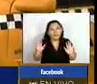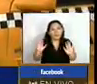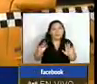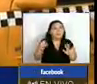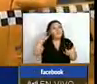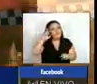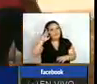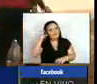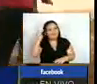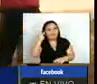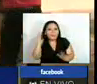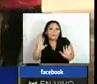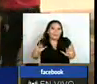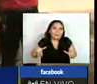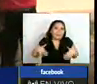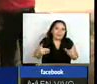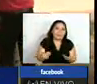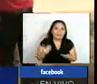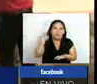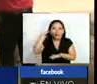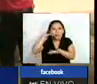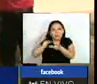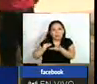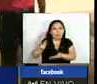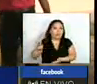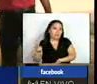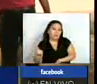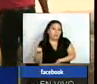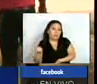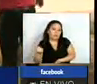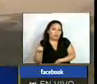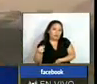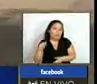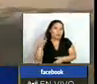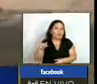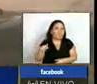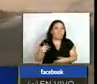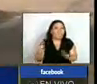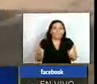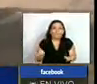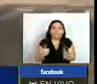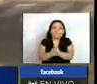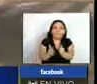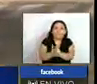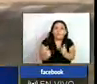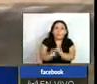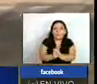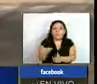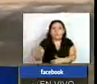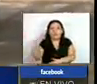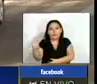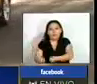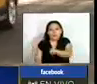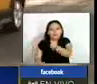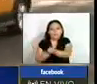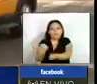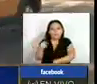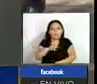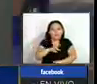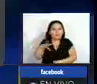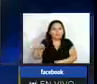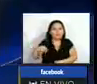definitiva les generará menos ingresos económicos que afectan directamente a la sostenibilidad de sus